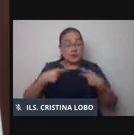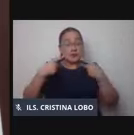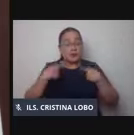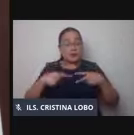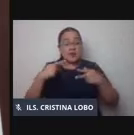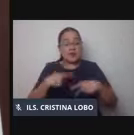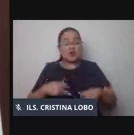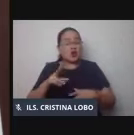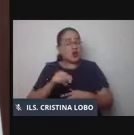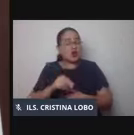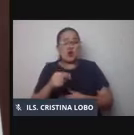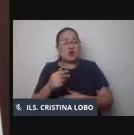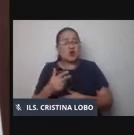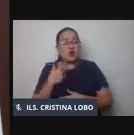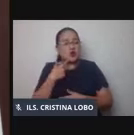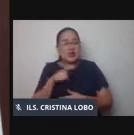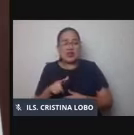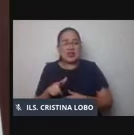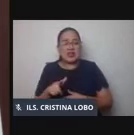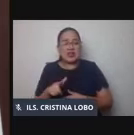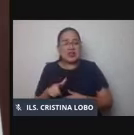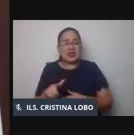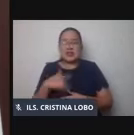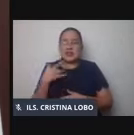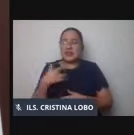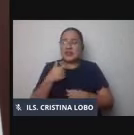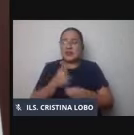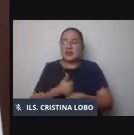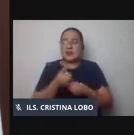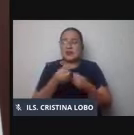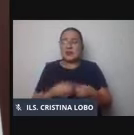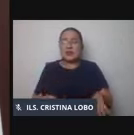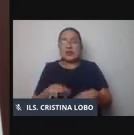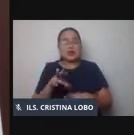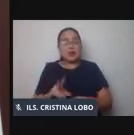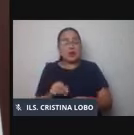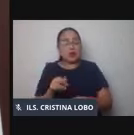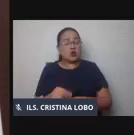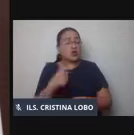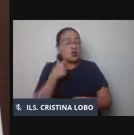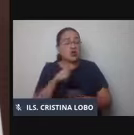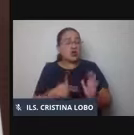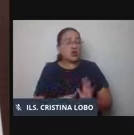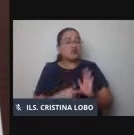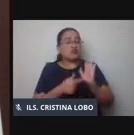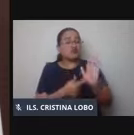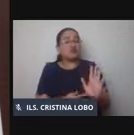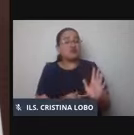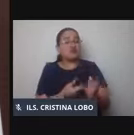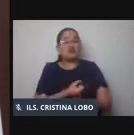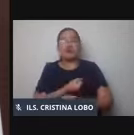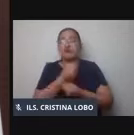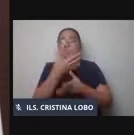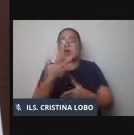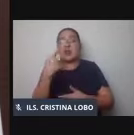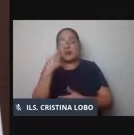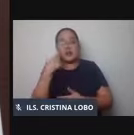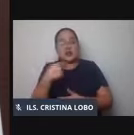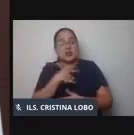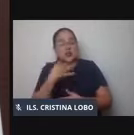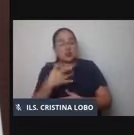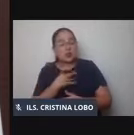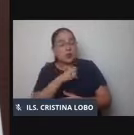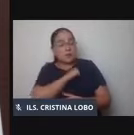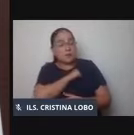condiciones es ser víctima y manifestar que está siendo mala